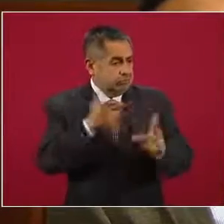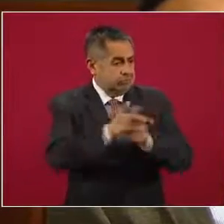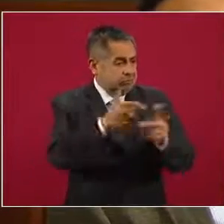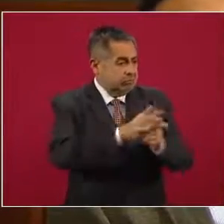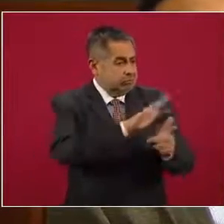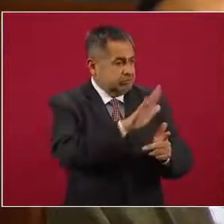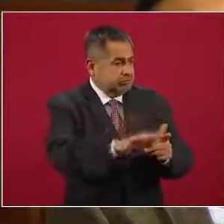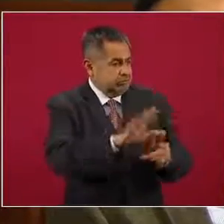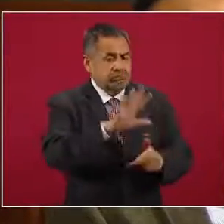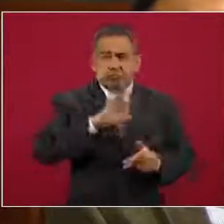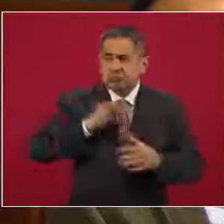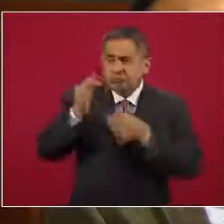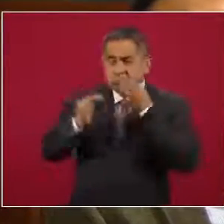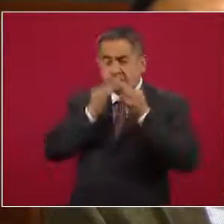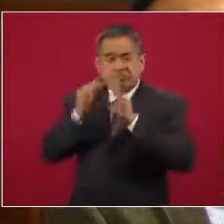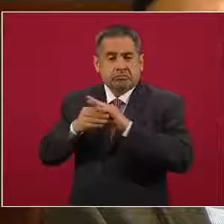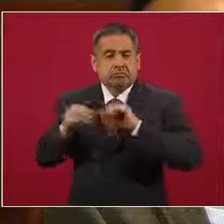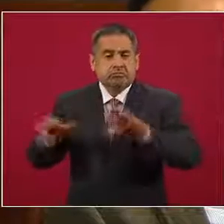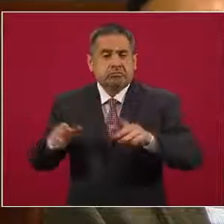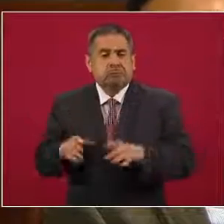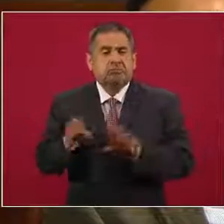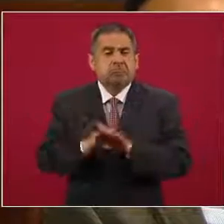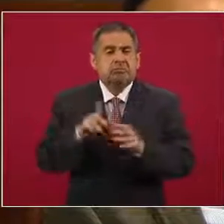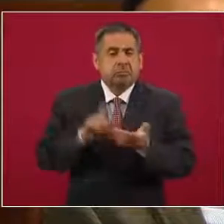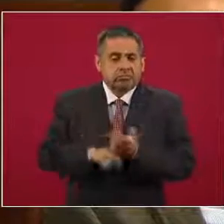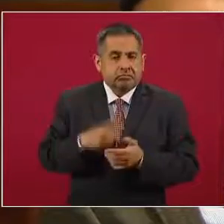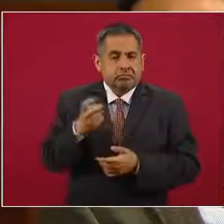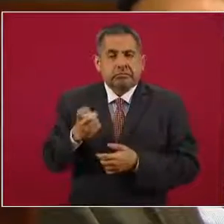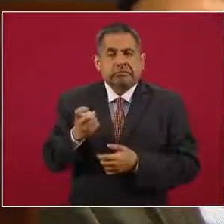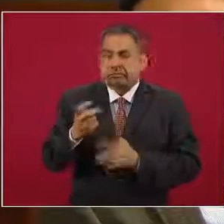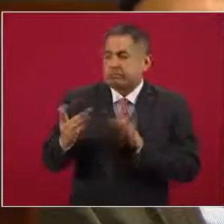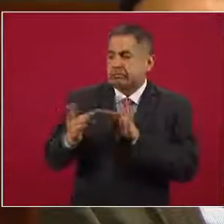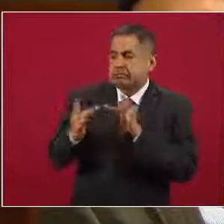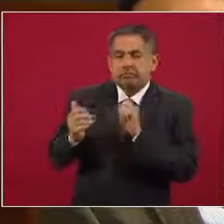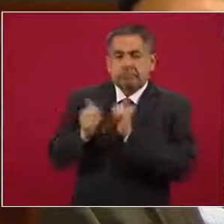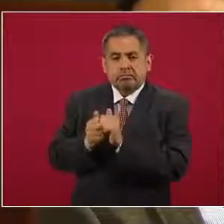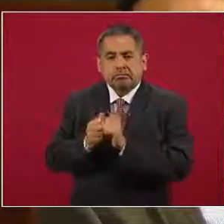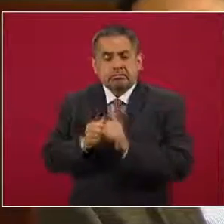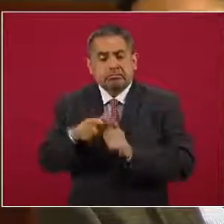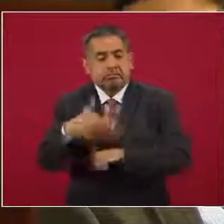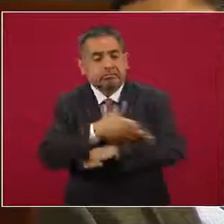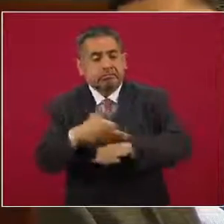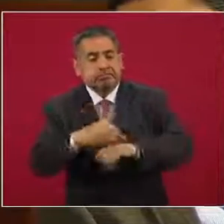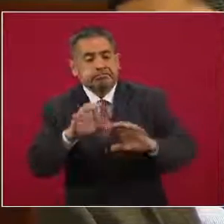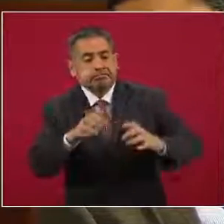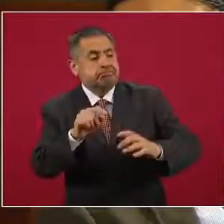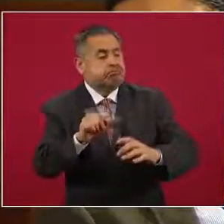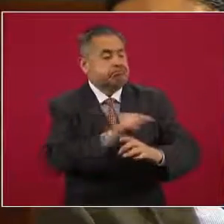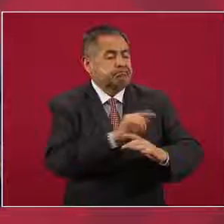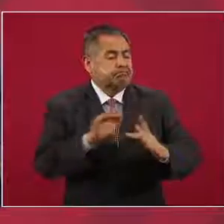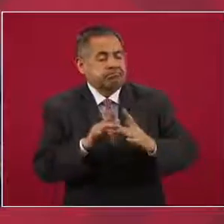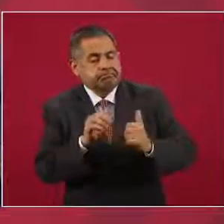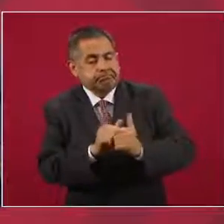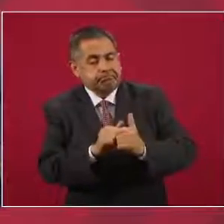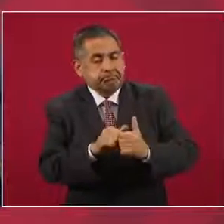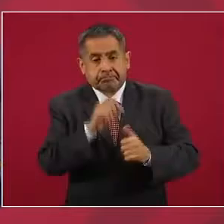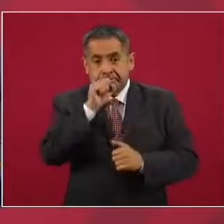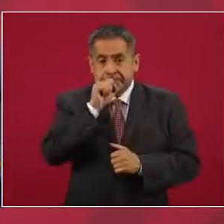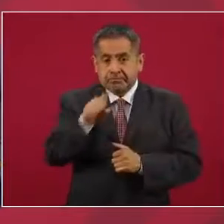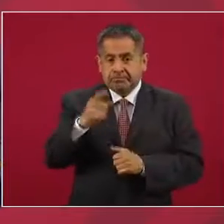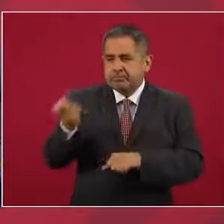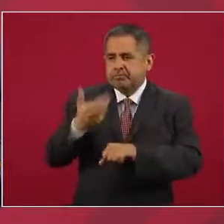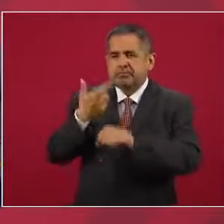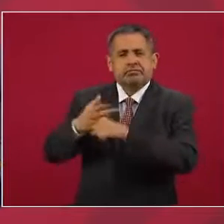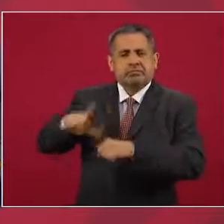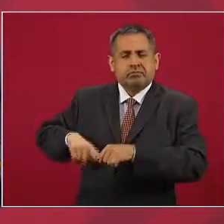asesinadas, que justamente nos ha hecho estar cerca de ciertas familias y que justamente la Secretaría de